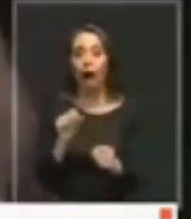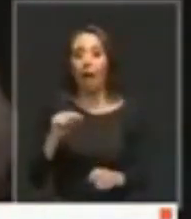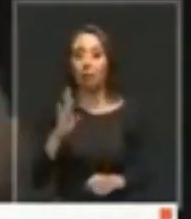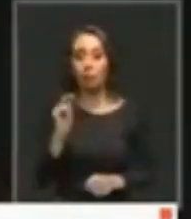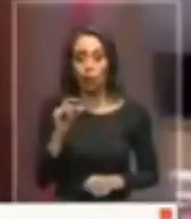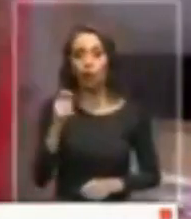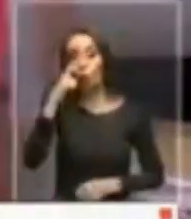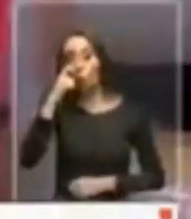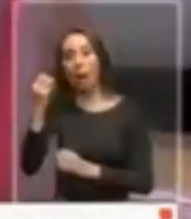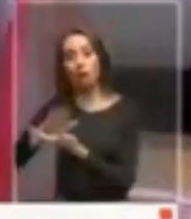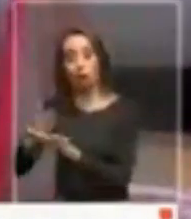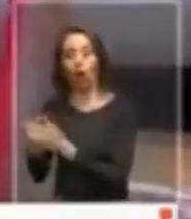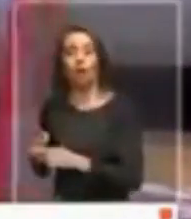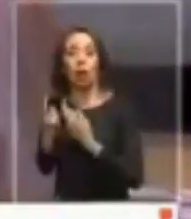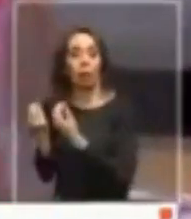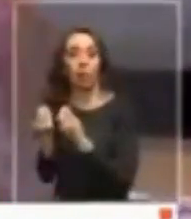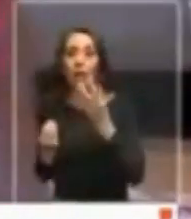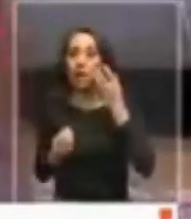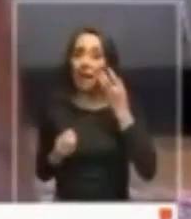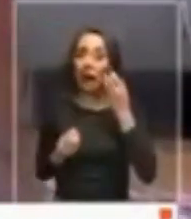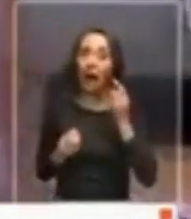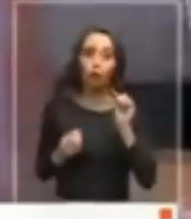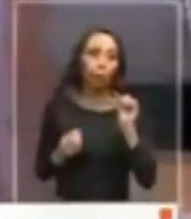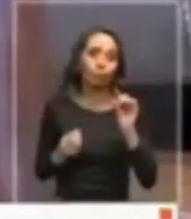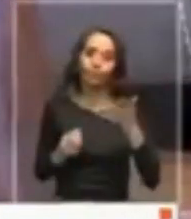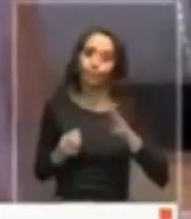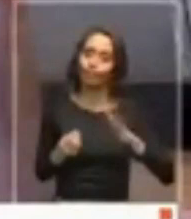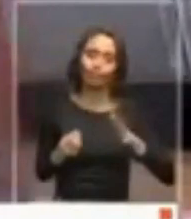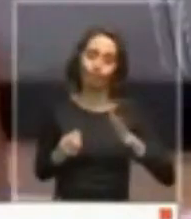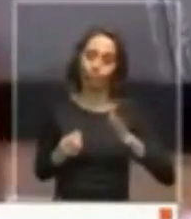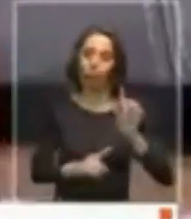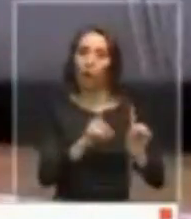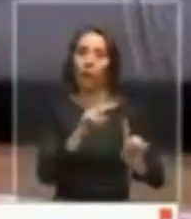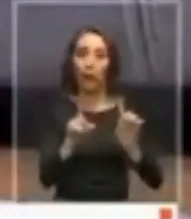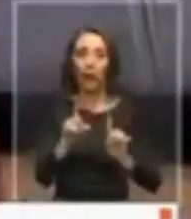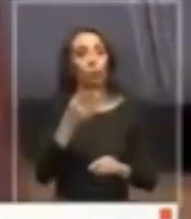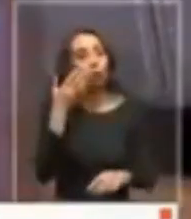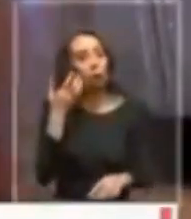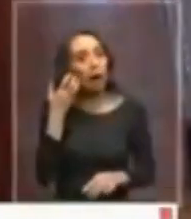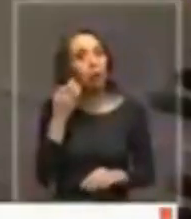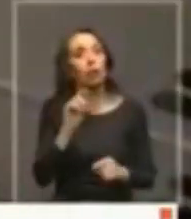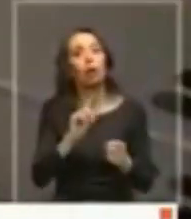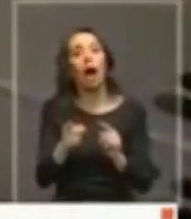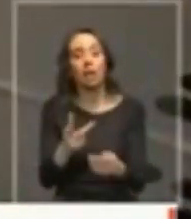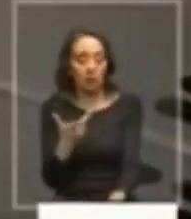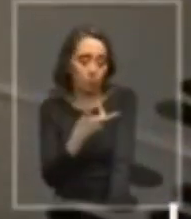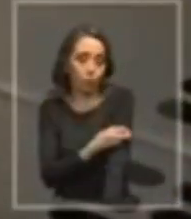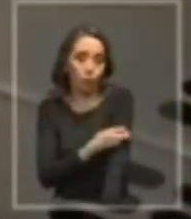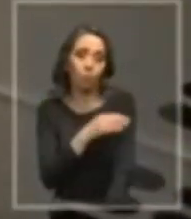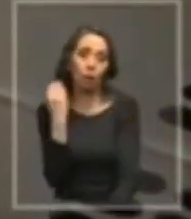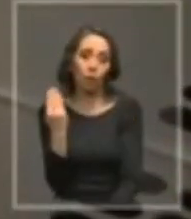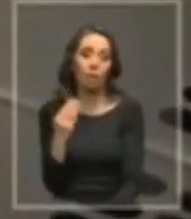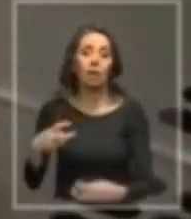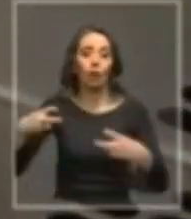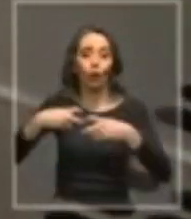mejor pronóstico. En los felinos es menos efectivo. En algunos casos puede terminar en eutanasia. Desde el Colegio